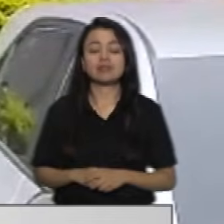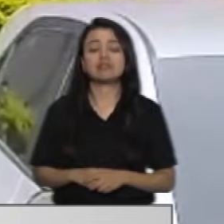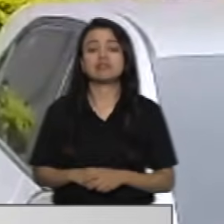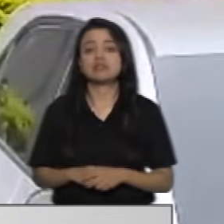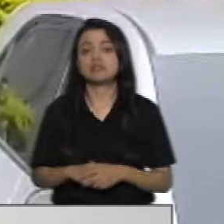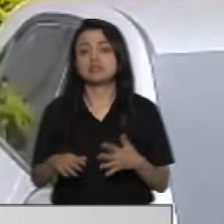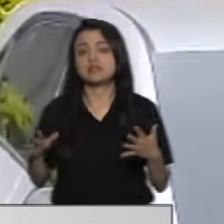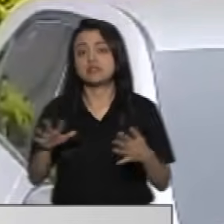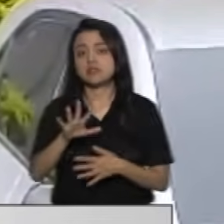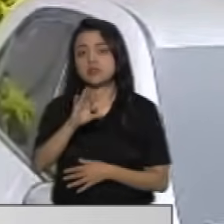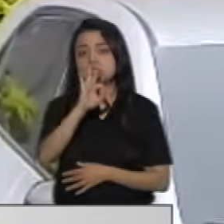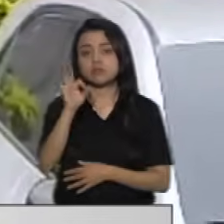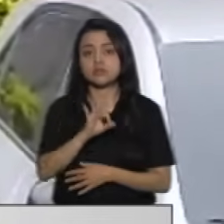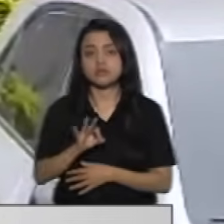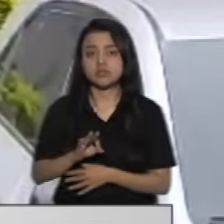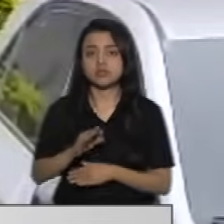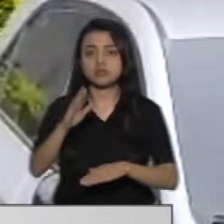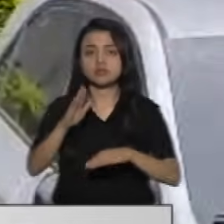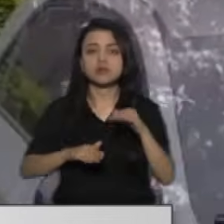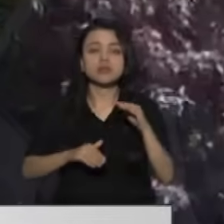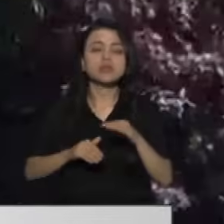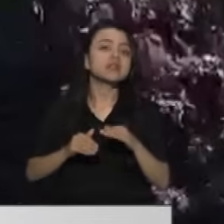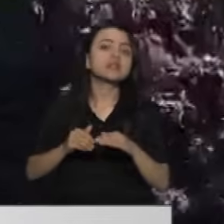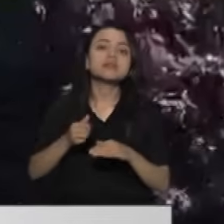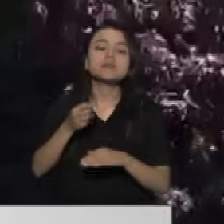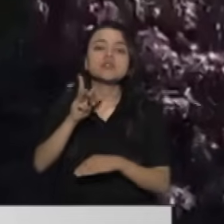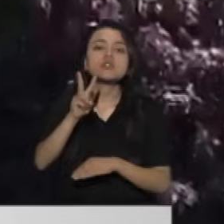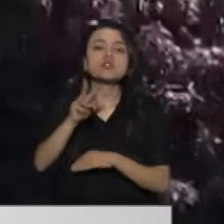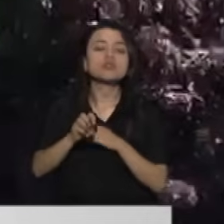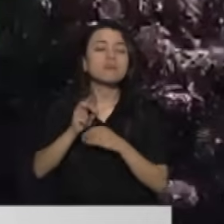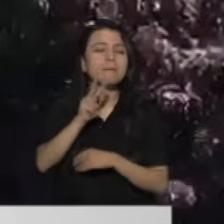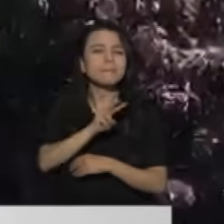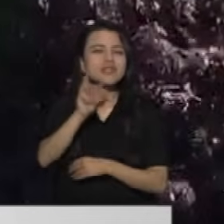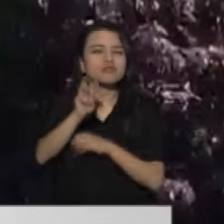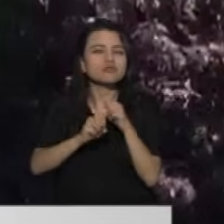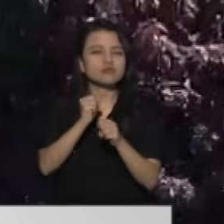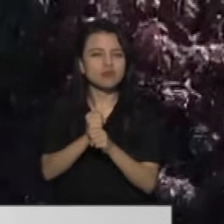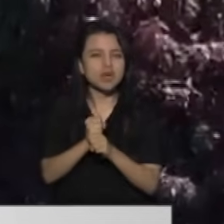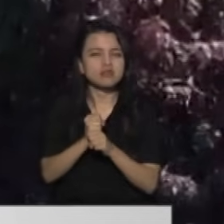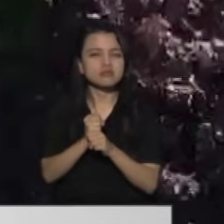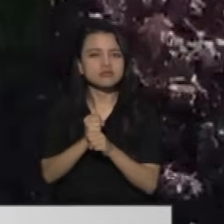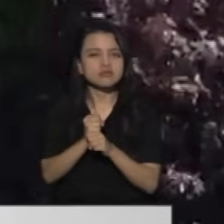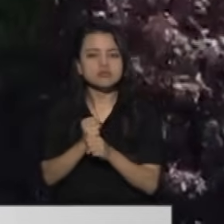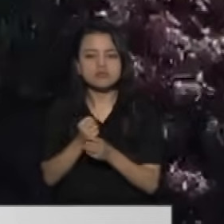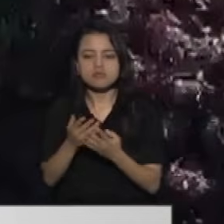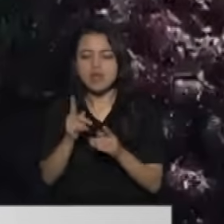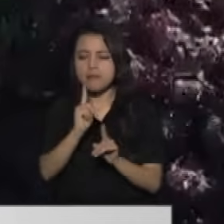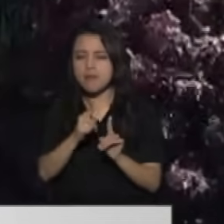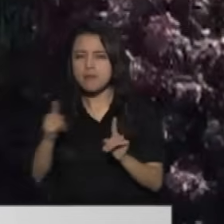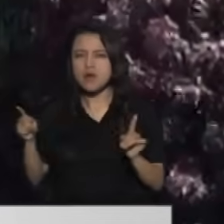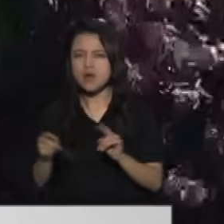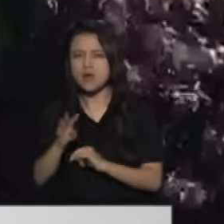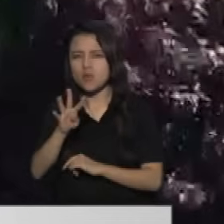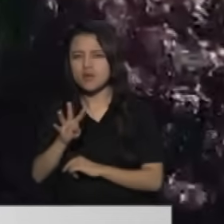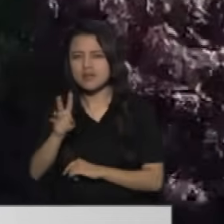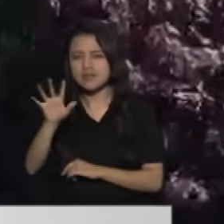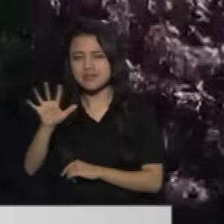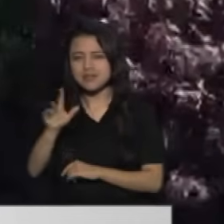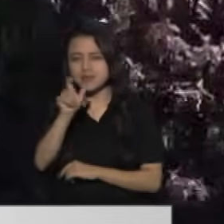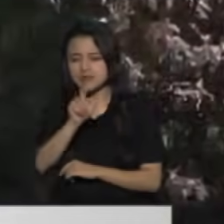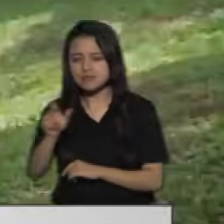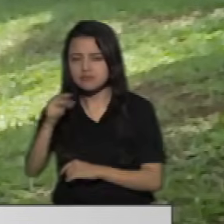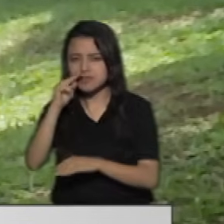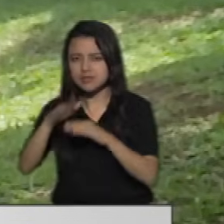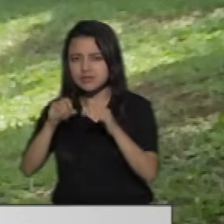Cali corresponden a jóvenes menores de 28 años y hasta el día de hoy 47 menores de edad han sido víctimas de asesinato en la capital vallecaucana.